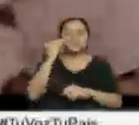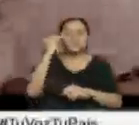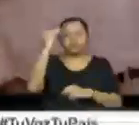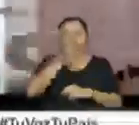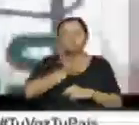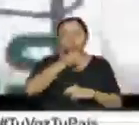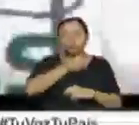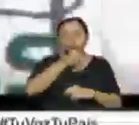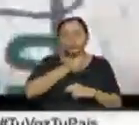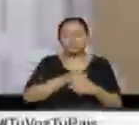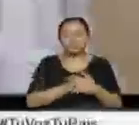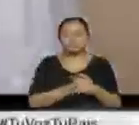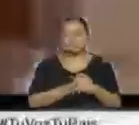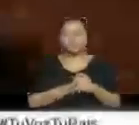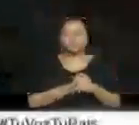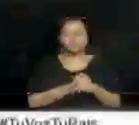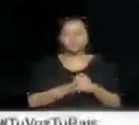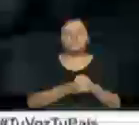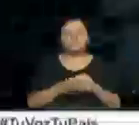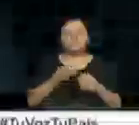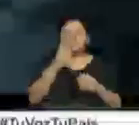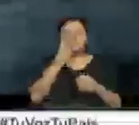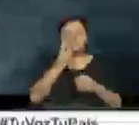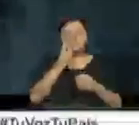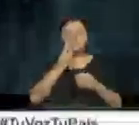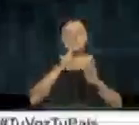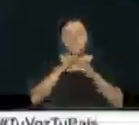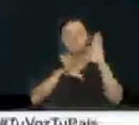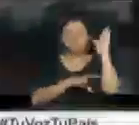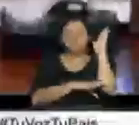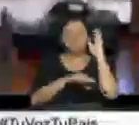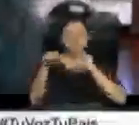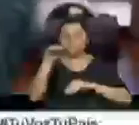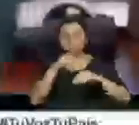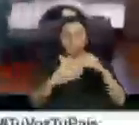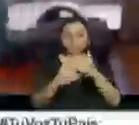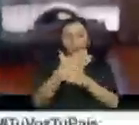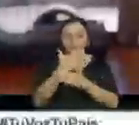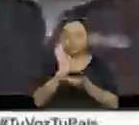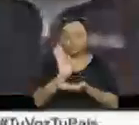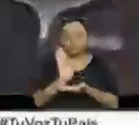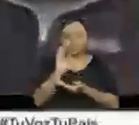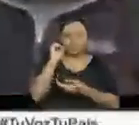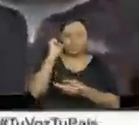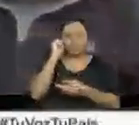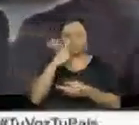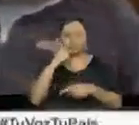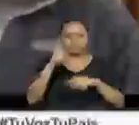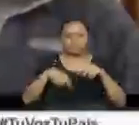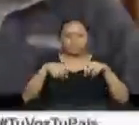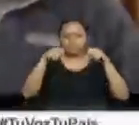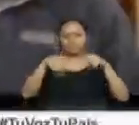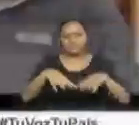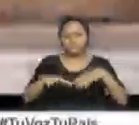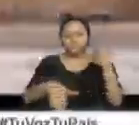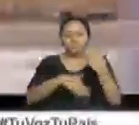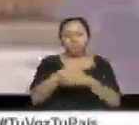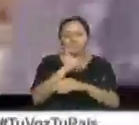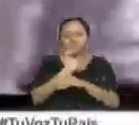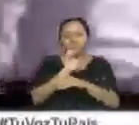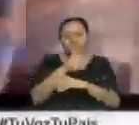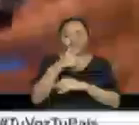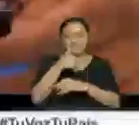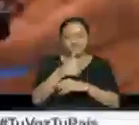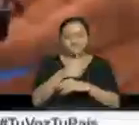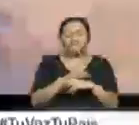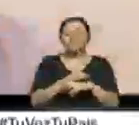mayores. La Carta de Montecristi establece a la seguridad social como un derecho irrenunciable de todas las personas. En